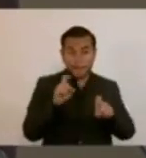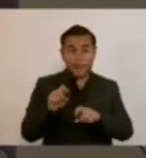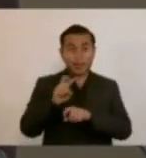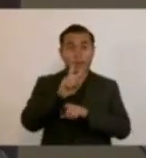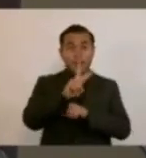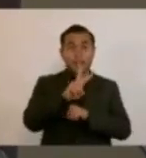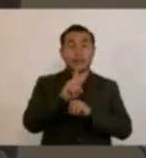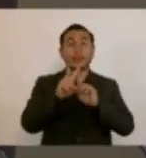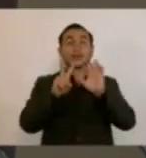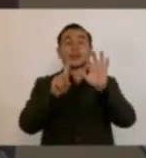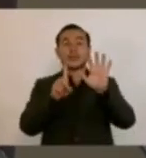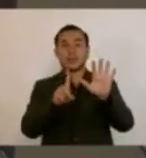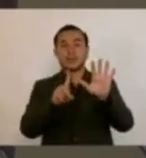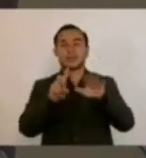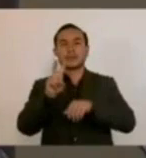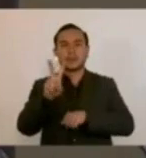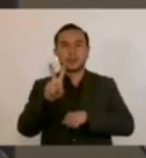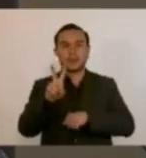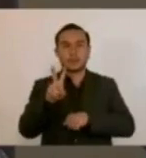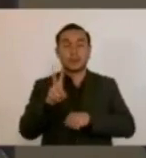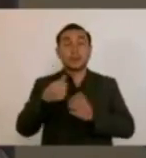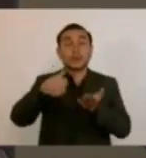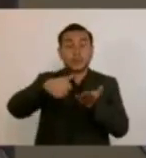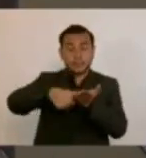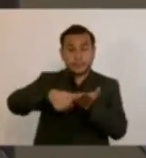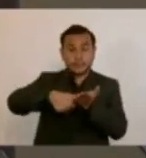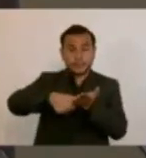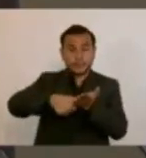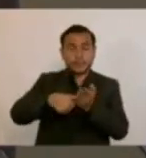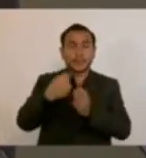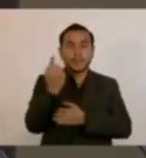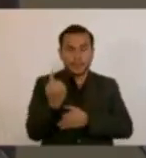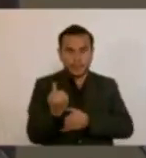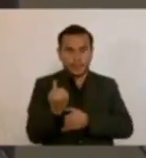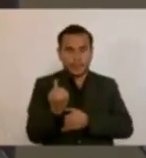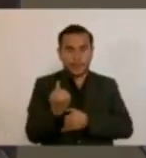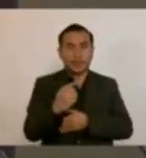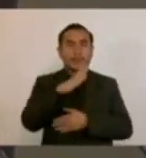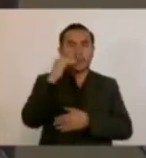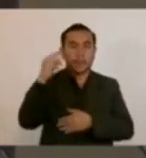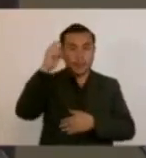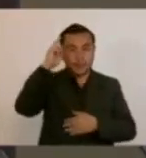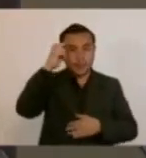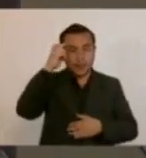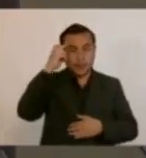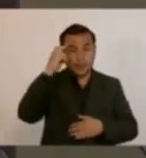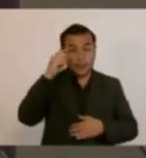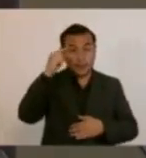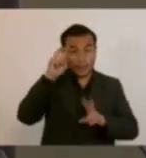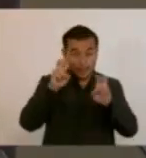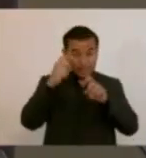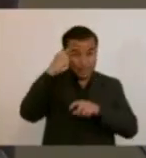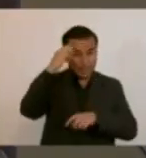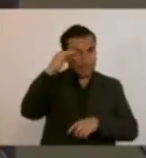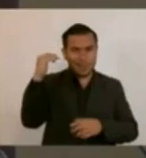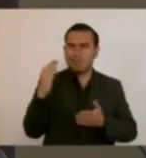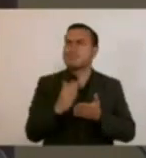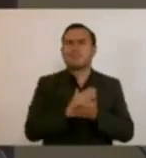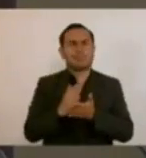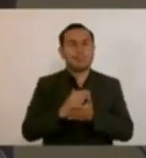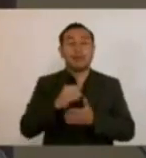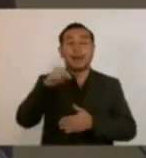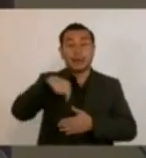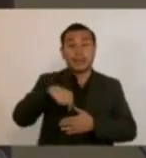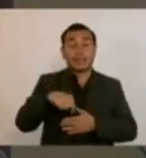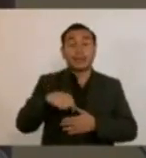262 alcaldes del país, evidentemente de todos los partidos políticos. Esto no es un tema político, esto es un tema de